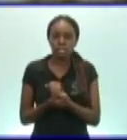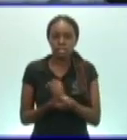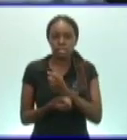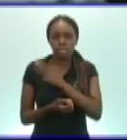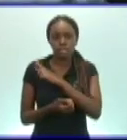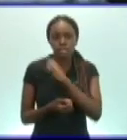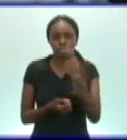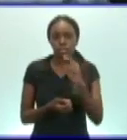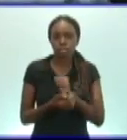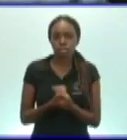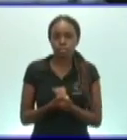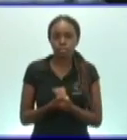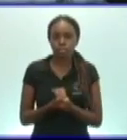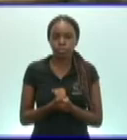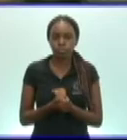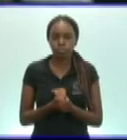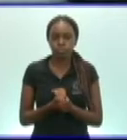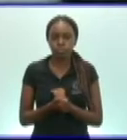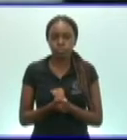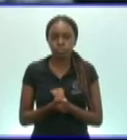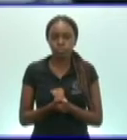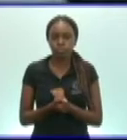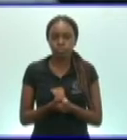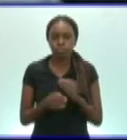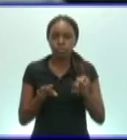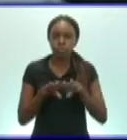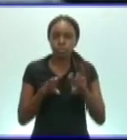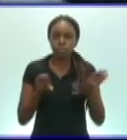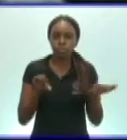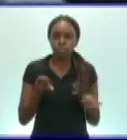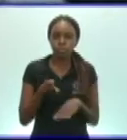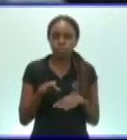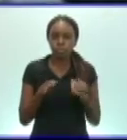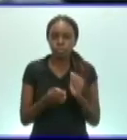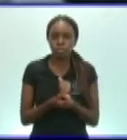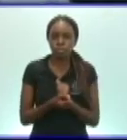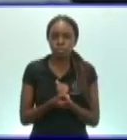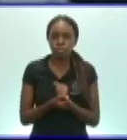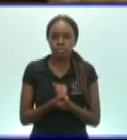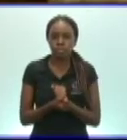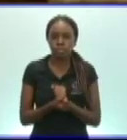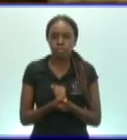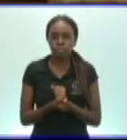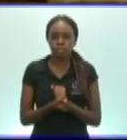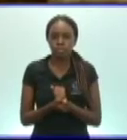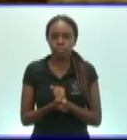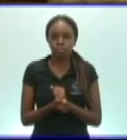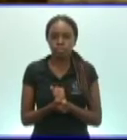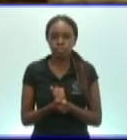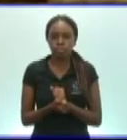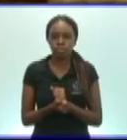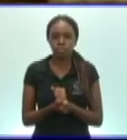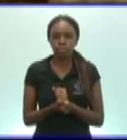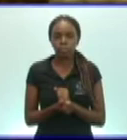al líder nato de la revolución, lo subordina a un voto de la Cámara.